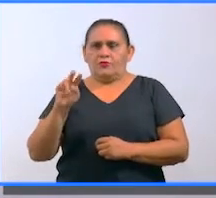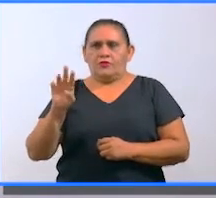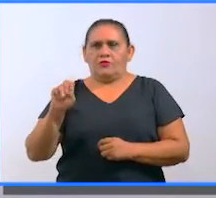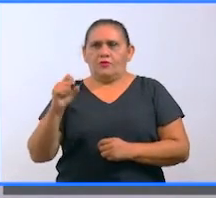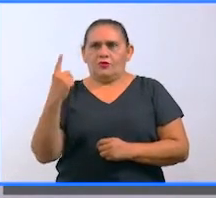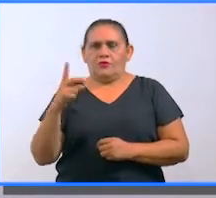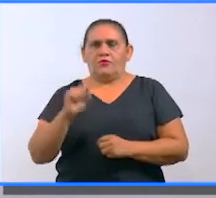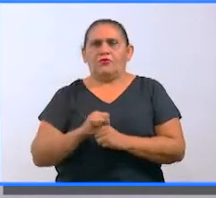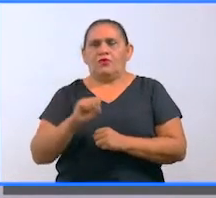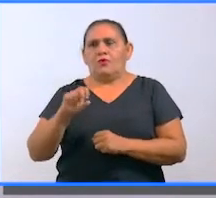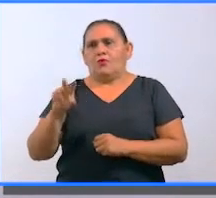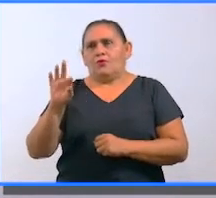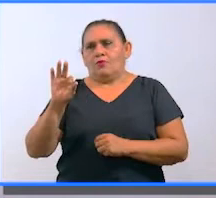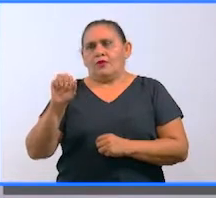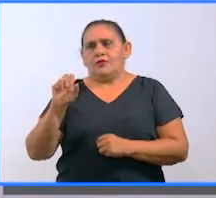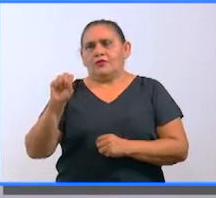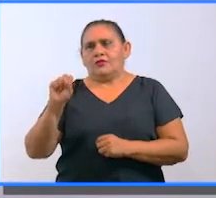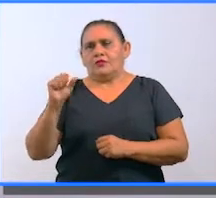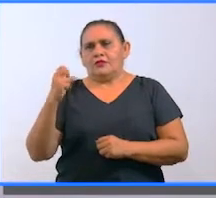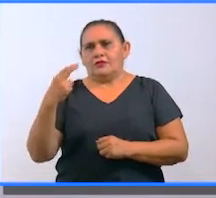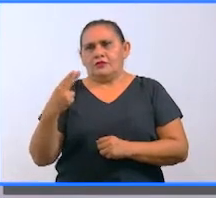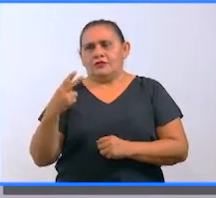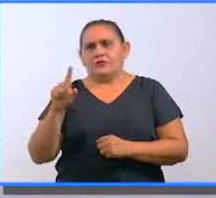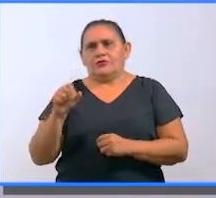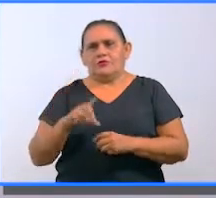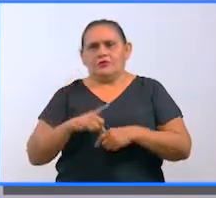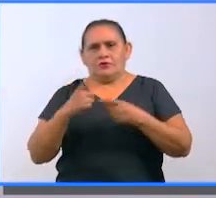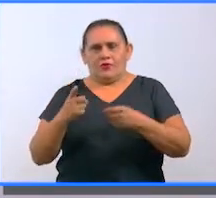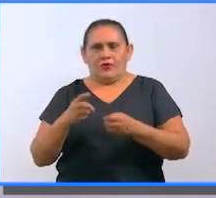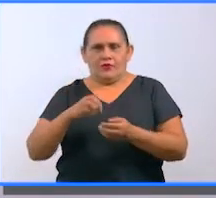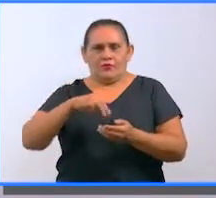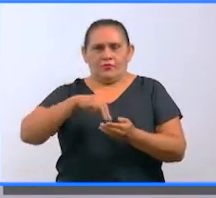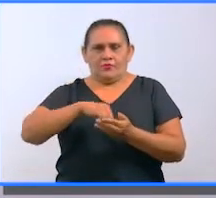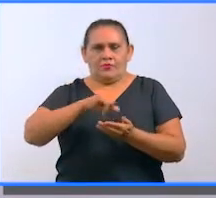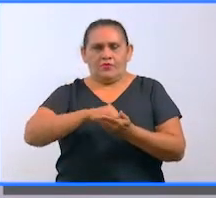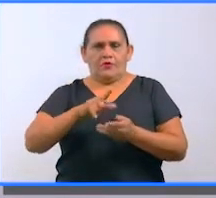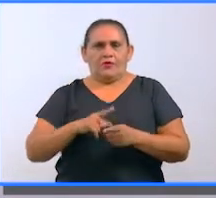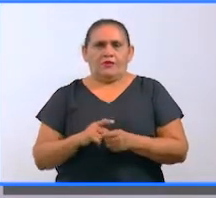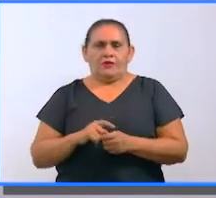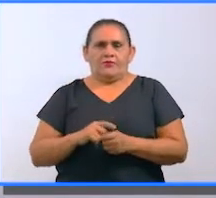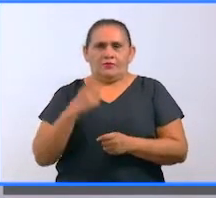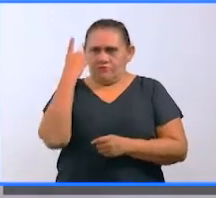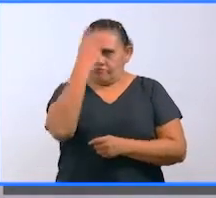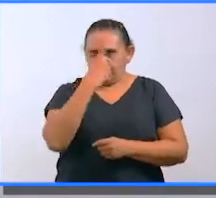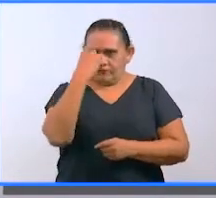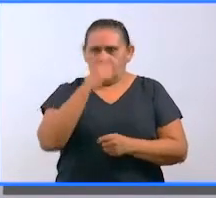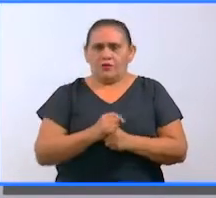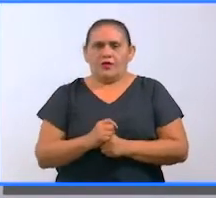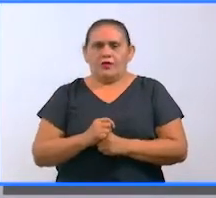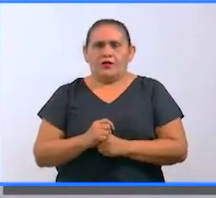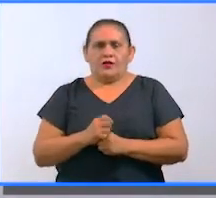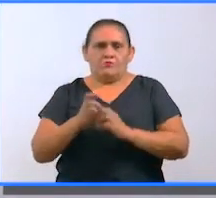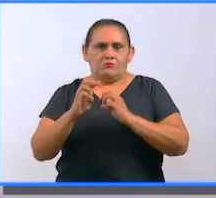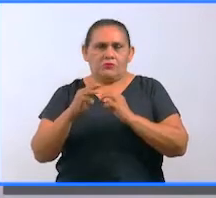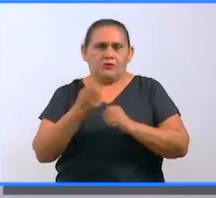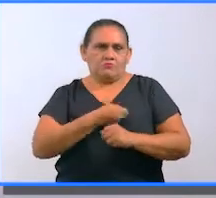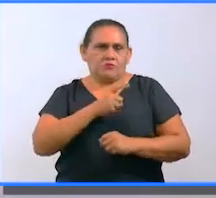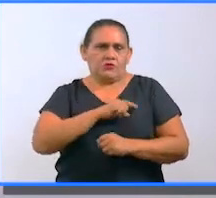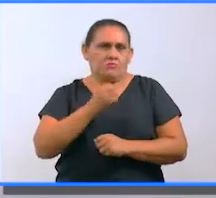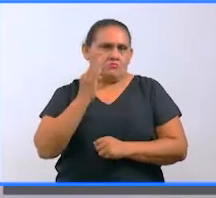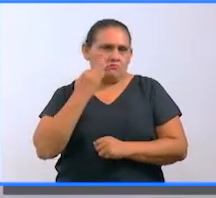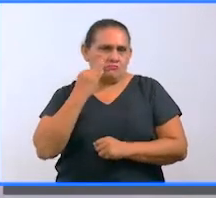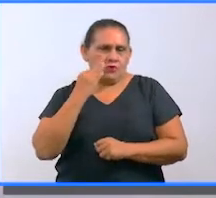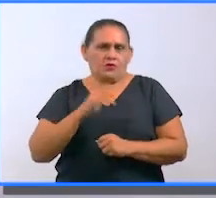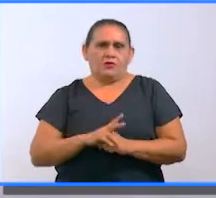-406622 en lengua maya ofrece un diagnóstico automatizado. El chat de la salud vía la red social de